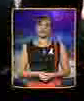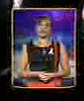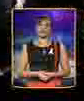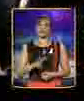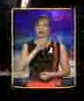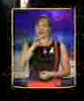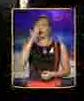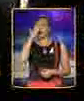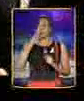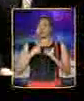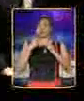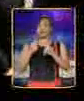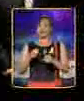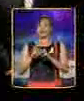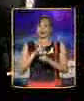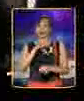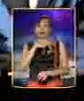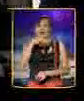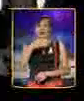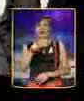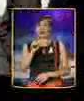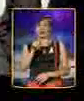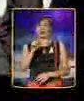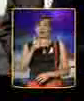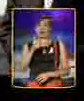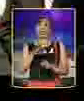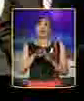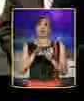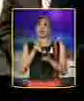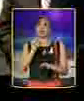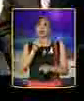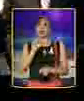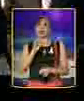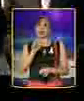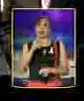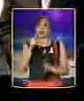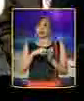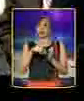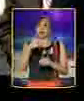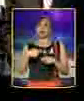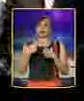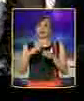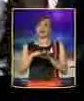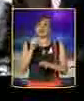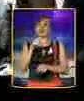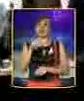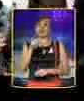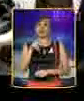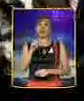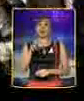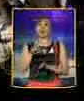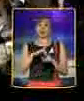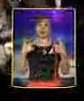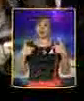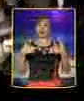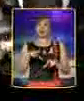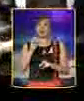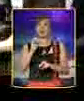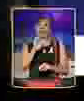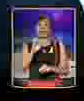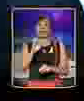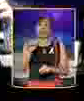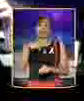El reconocimiento fue entregado por Lolita Ayala, Premio Poeta Award México 2011, y Antonio Arán Ibar, representante de la